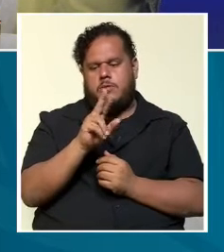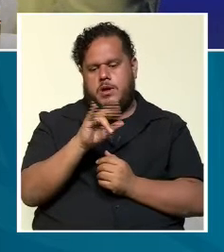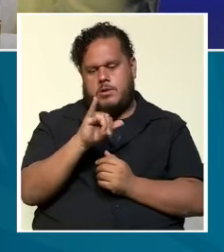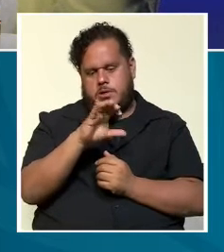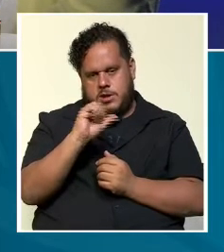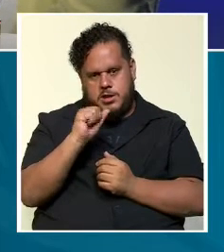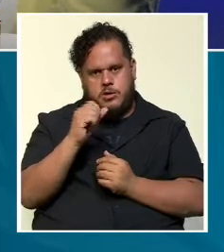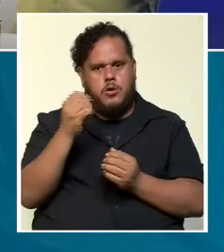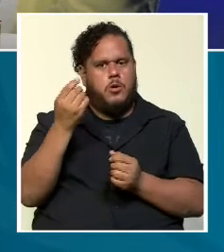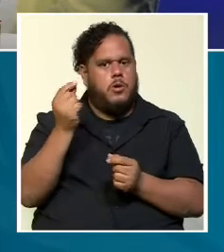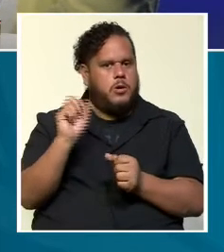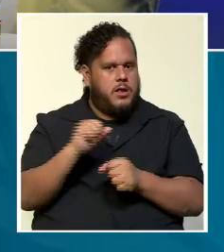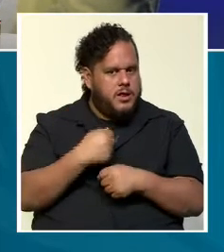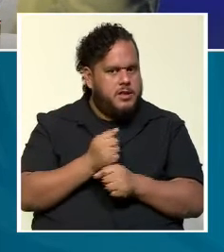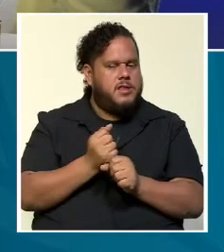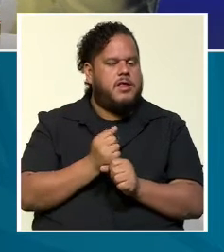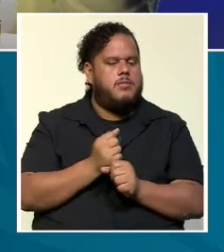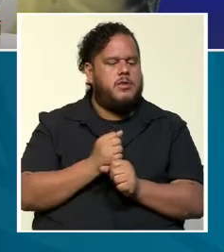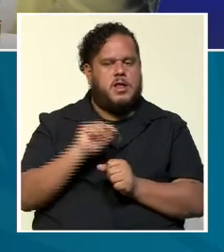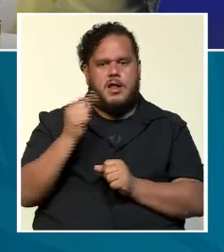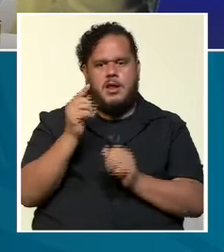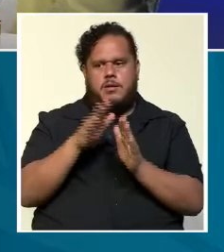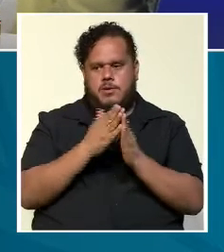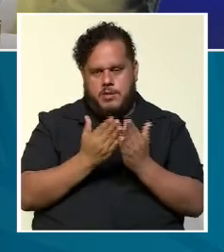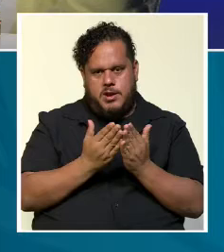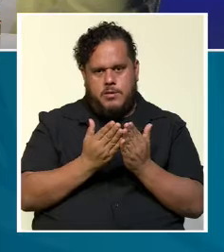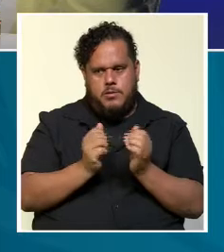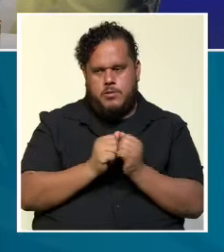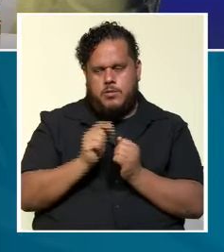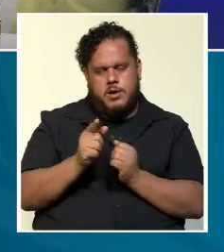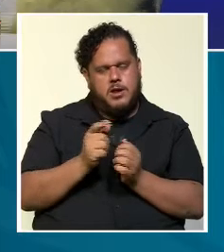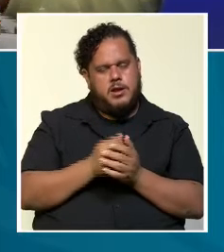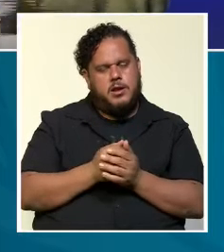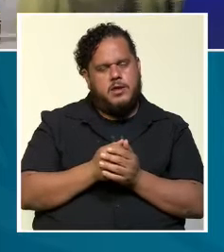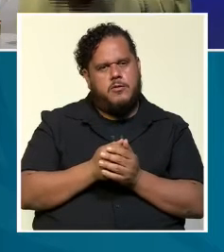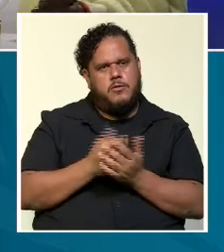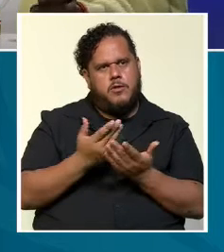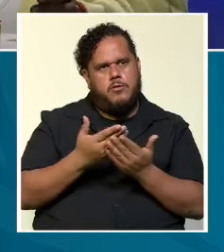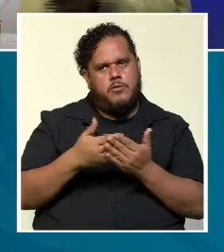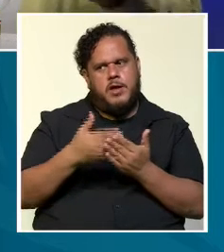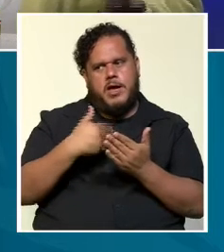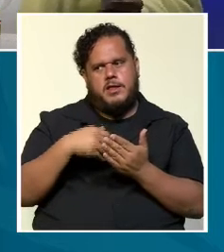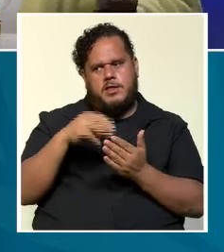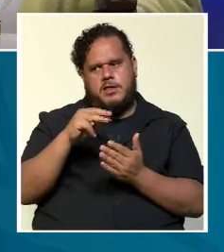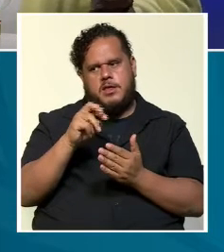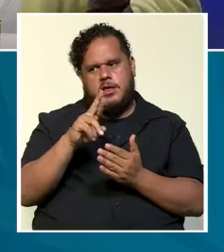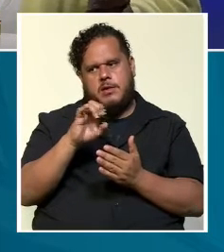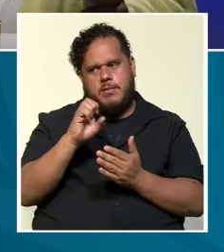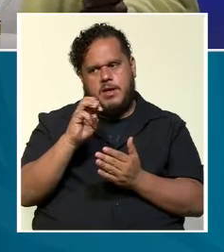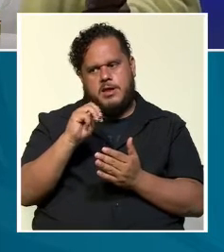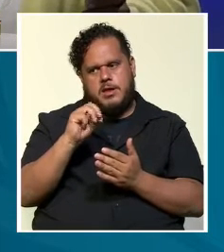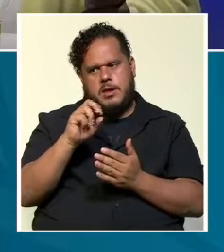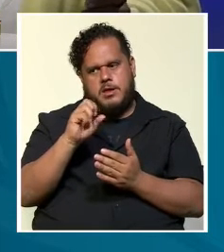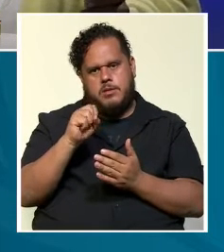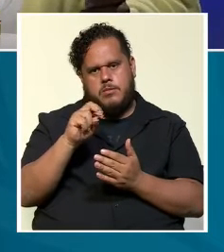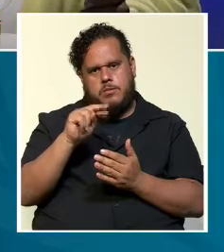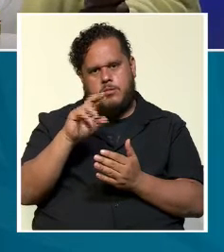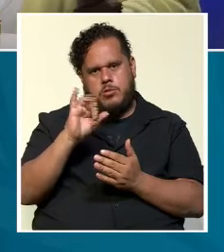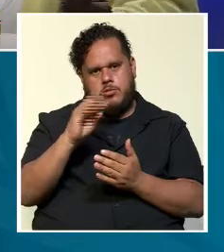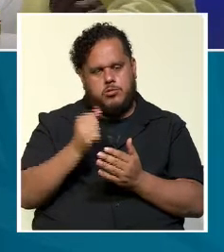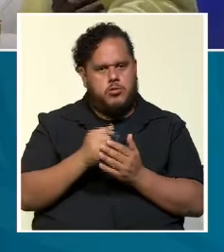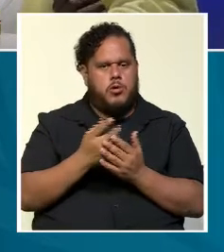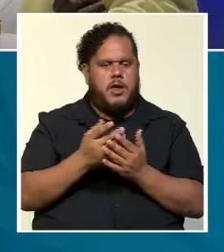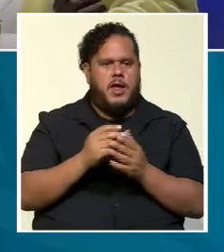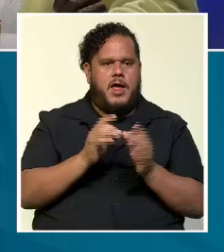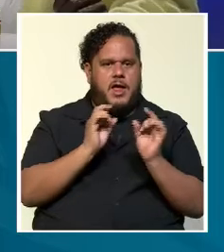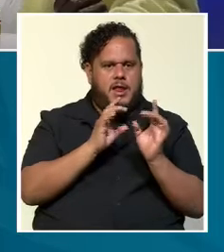hicimos, el primer libro que hicimos con Mauricio fue, de hecho, antes de Mare Monstrum habíamos hecho un libro que se llama El abominable